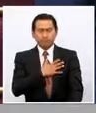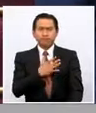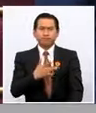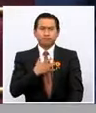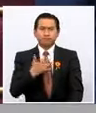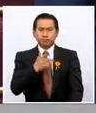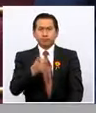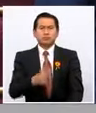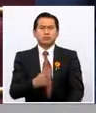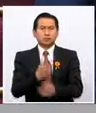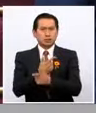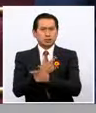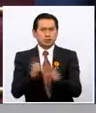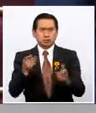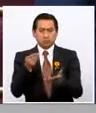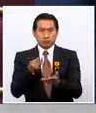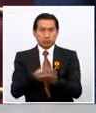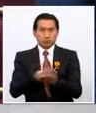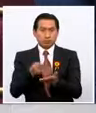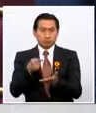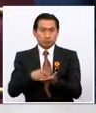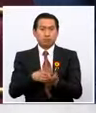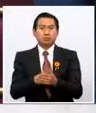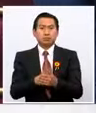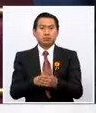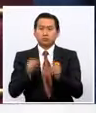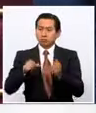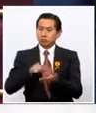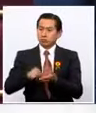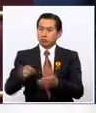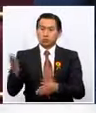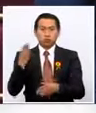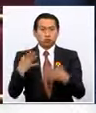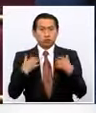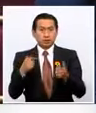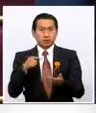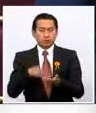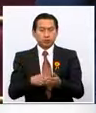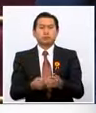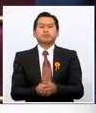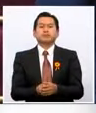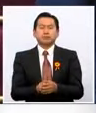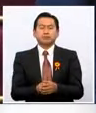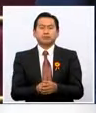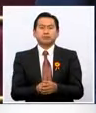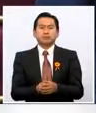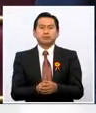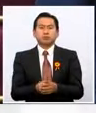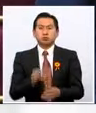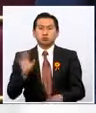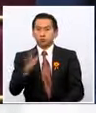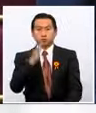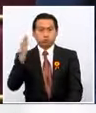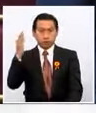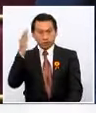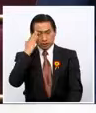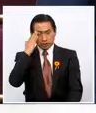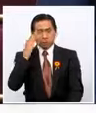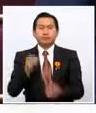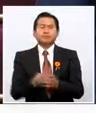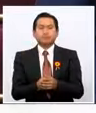liberen el dinero para pagar el bono salud como ustedes saben